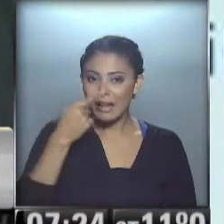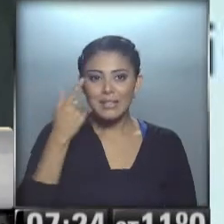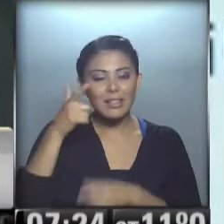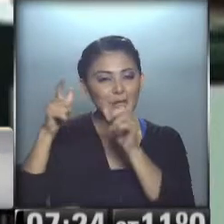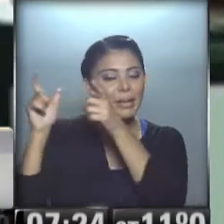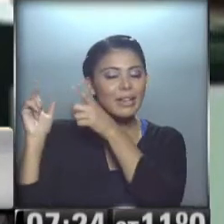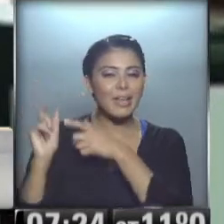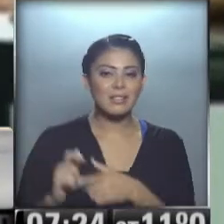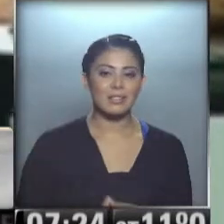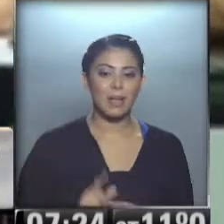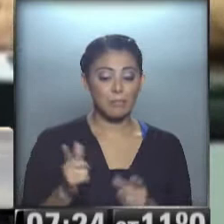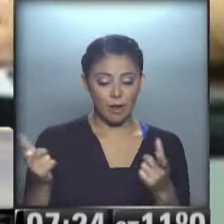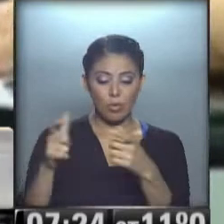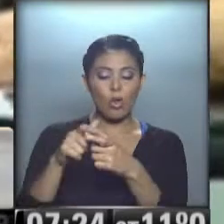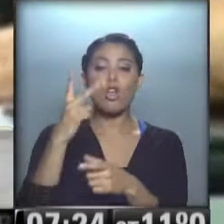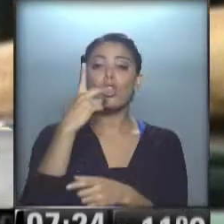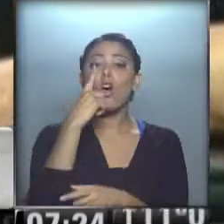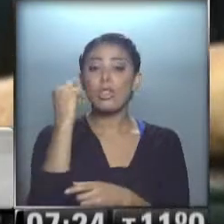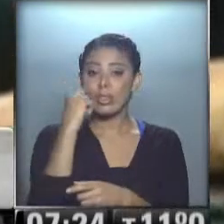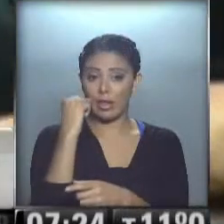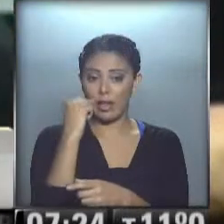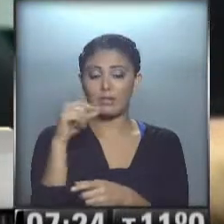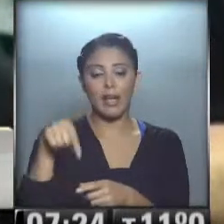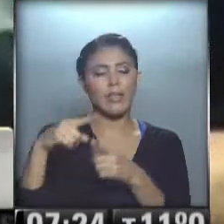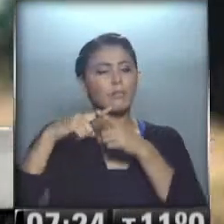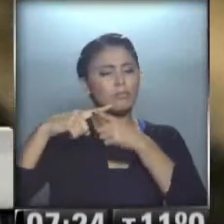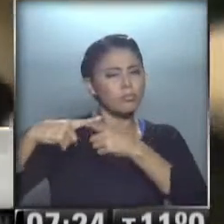que es una reunión de dos días en donde se están discutiendo